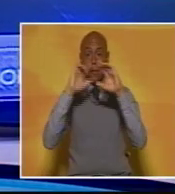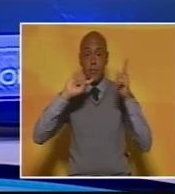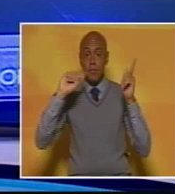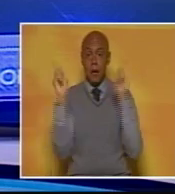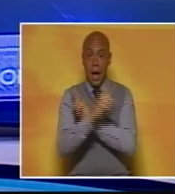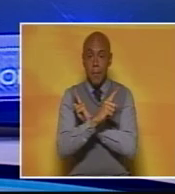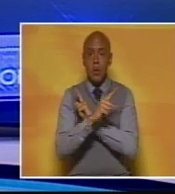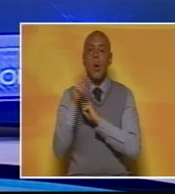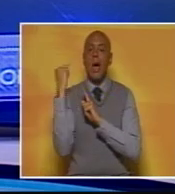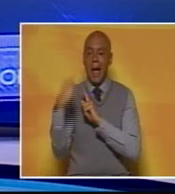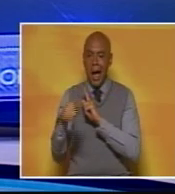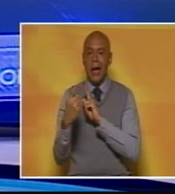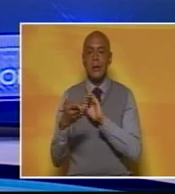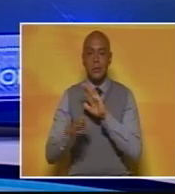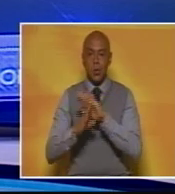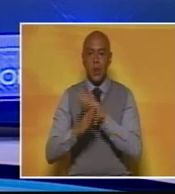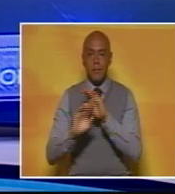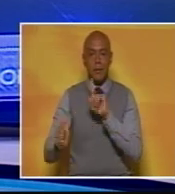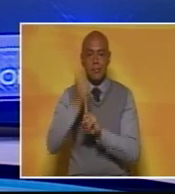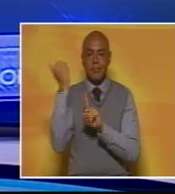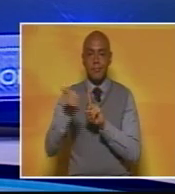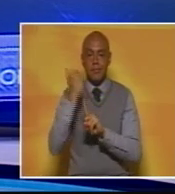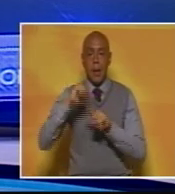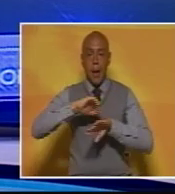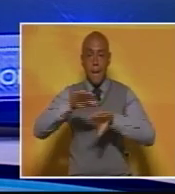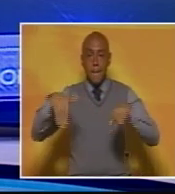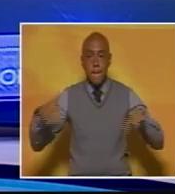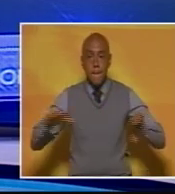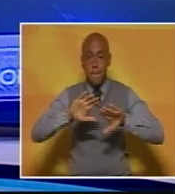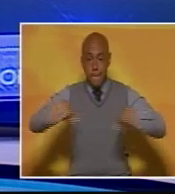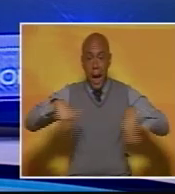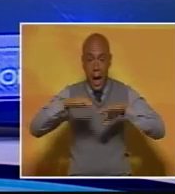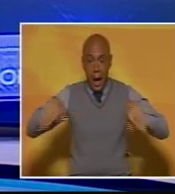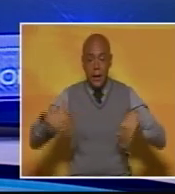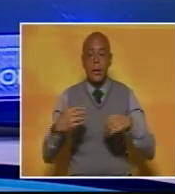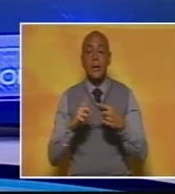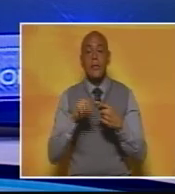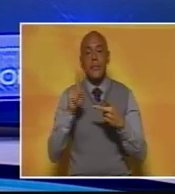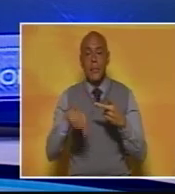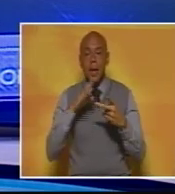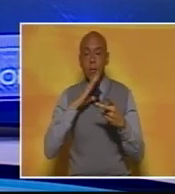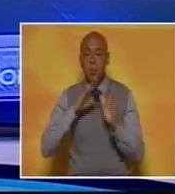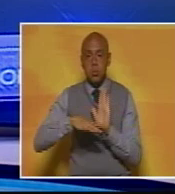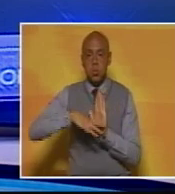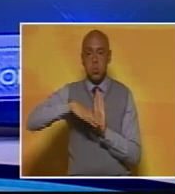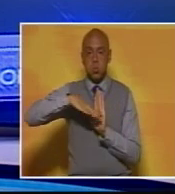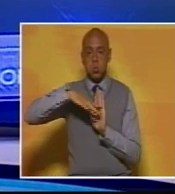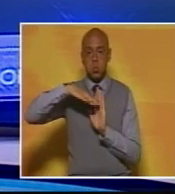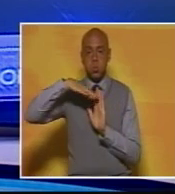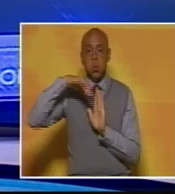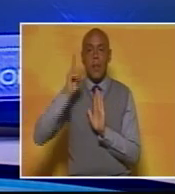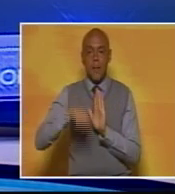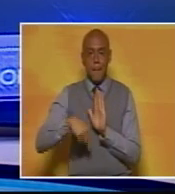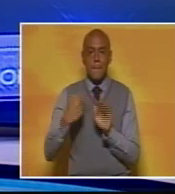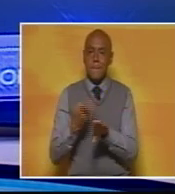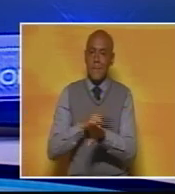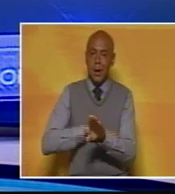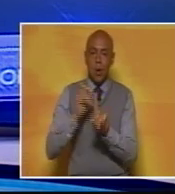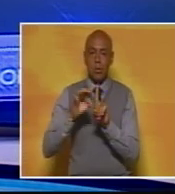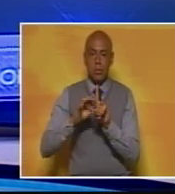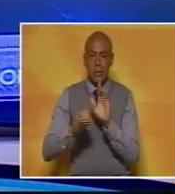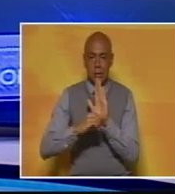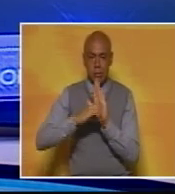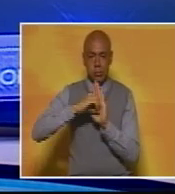continúa dejando su huella en los océanos del mundo. Los niveles de agua y las temperaturas están aumentando y las aguas más